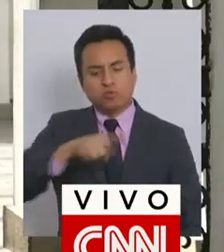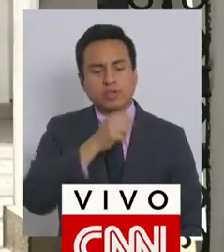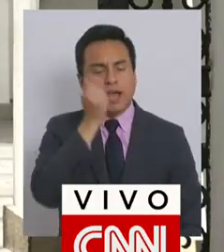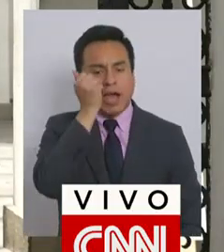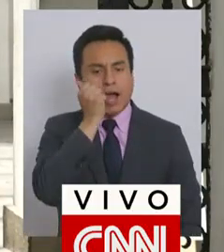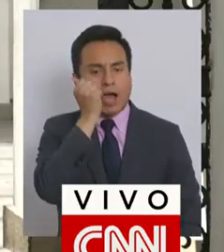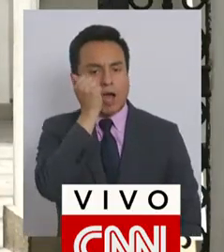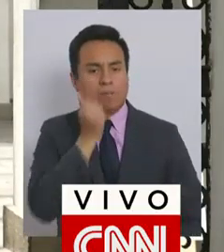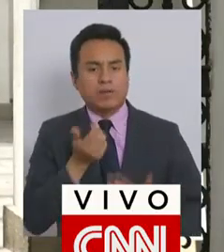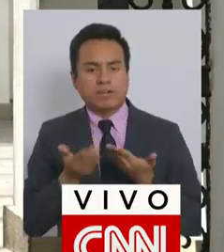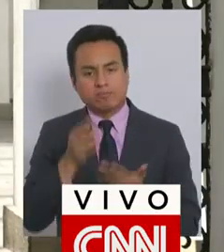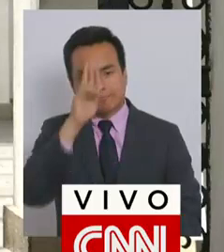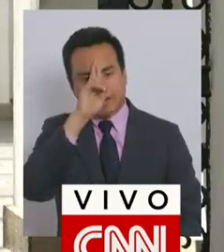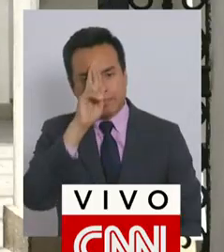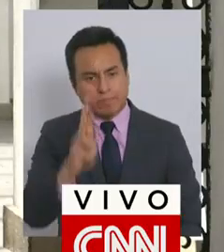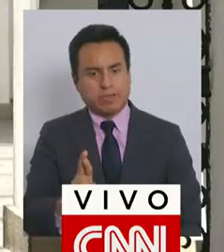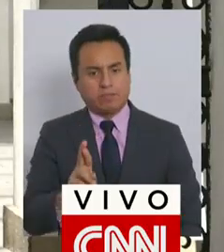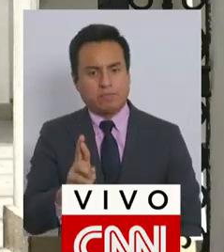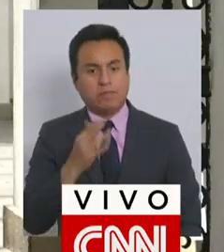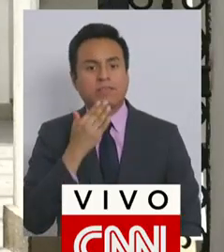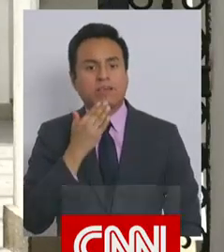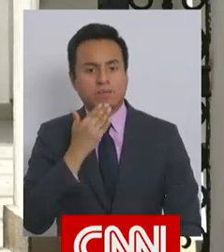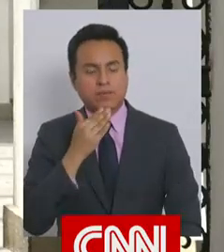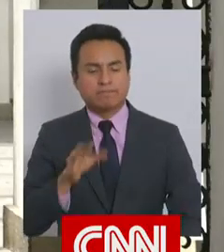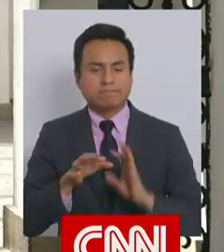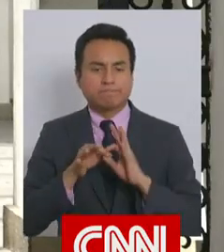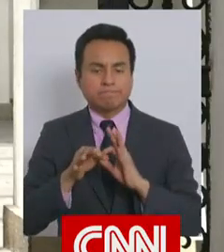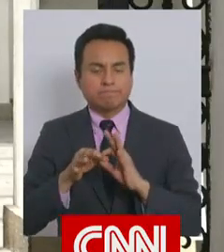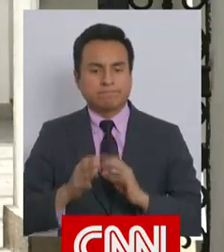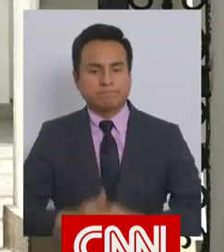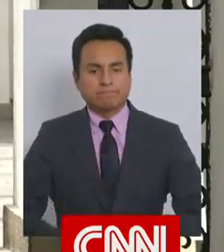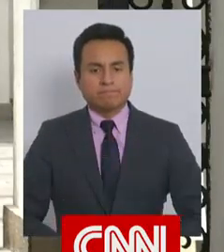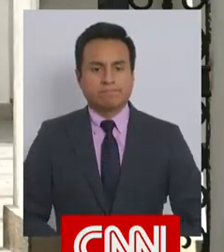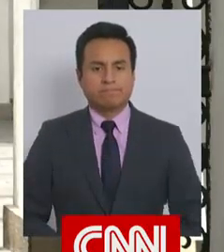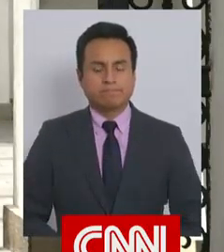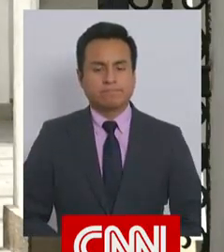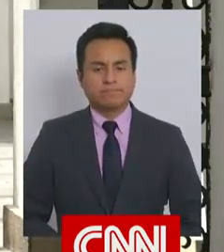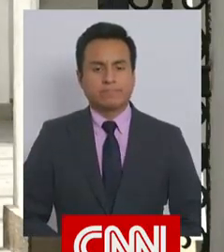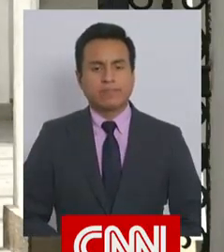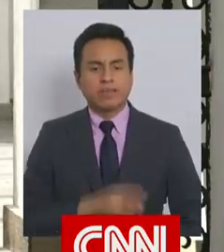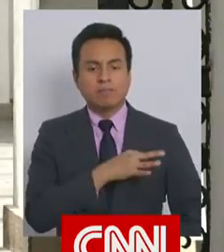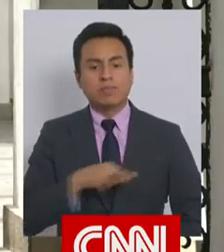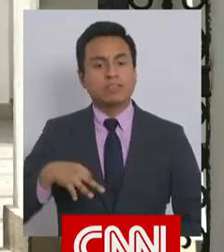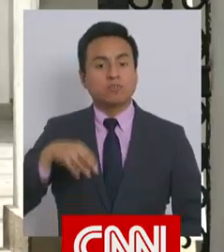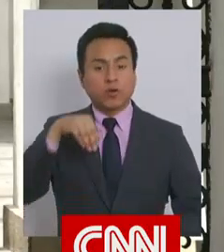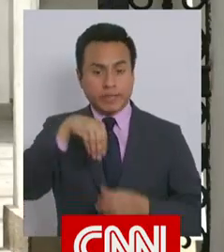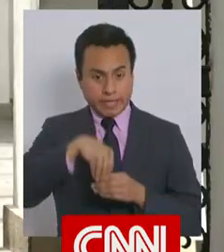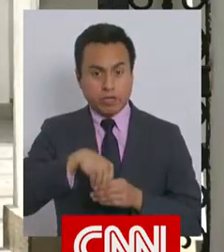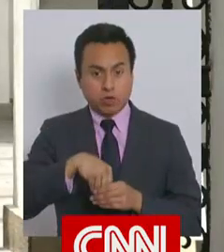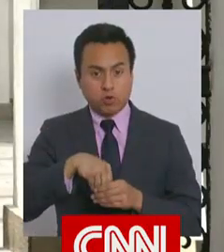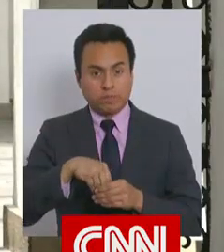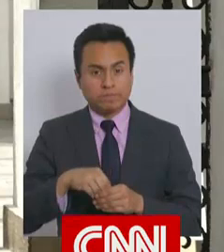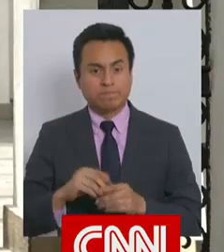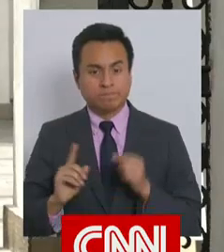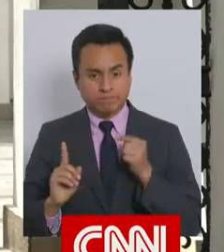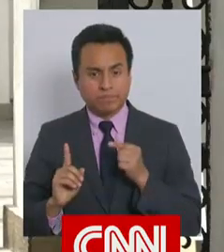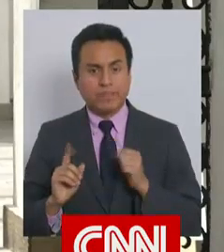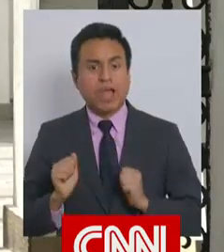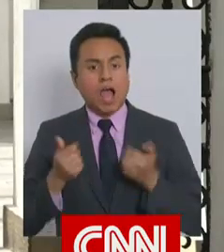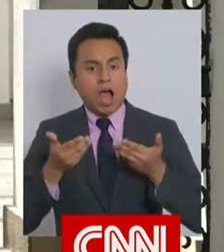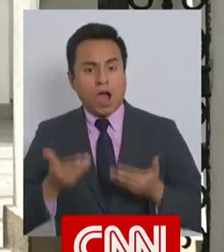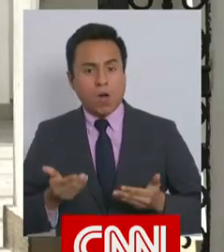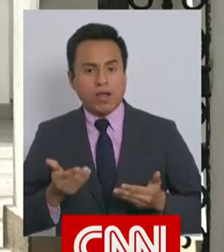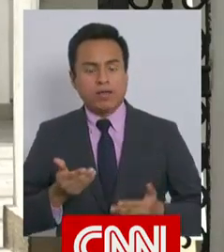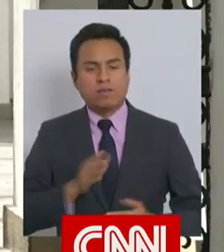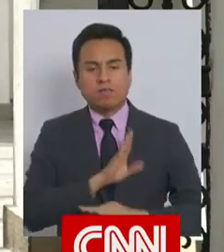aprecio, nuestro respeto y nuestra gratitud. El ministro de Interior está ahora